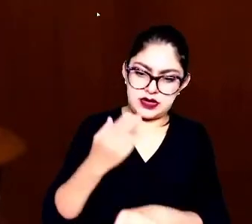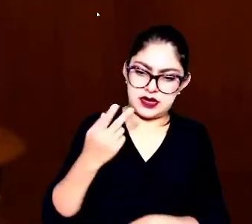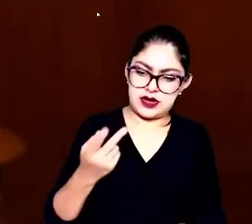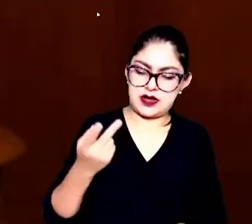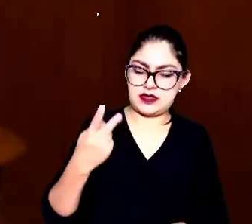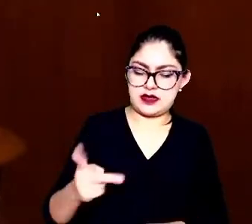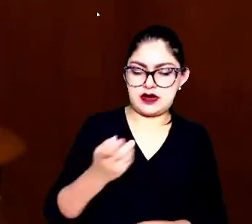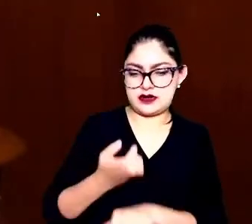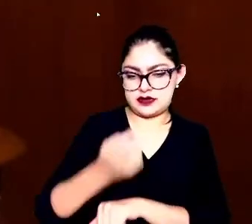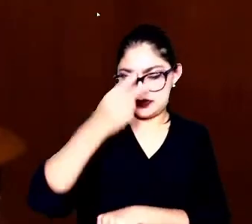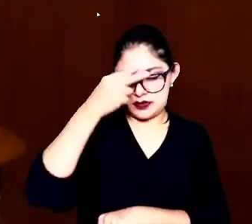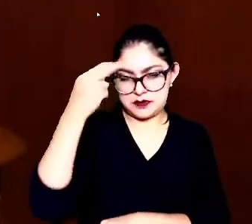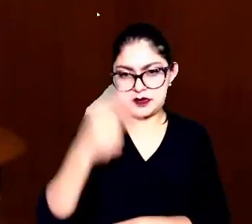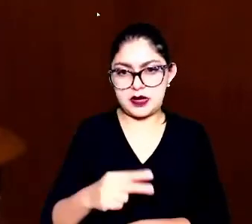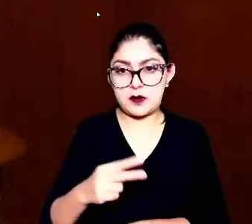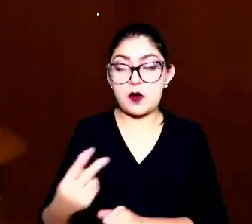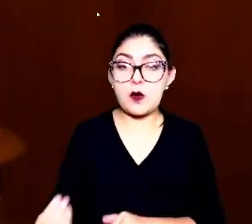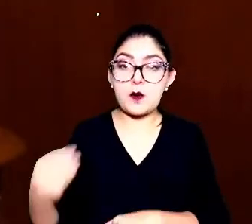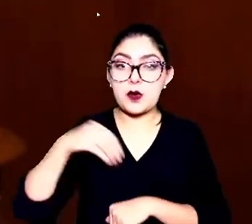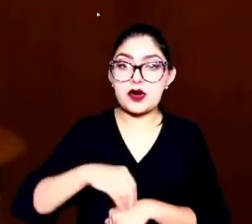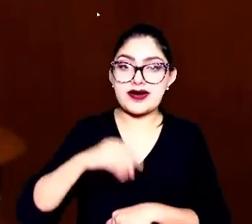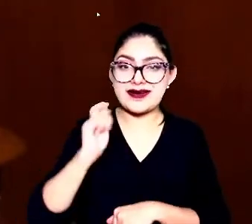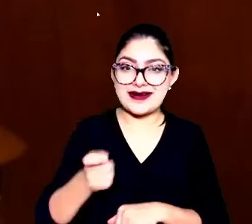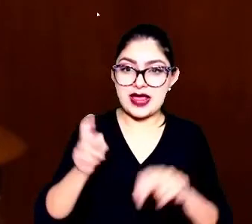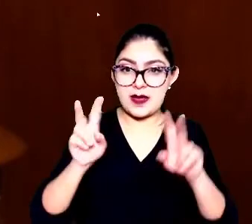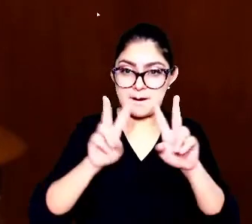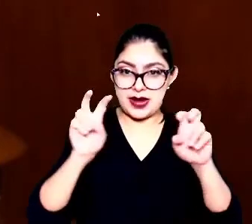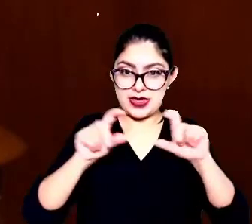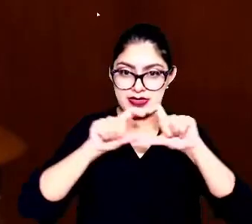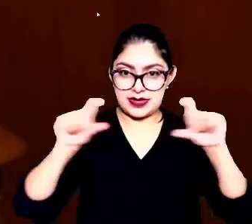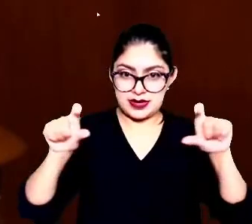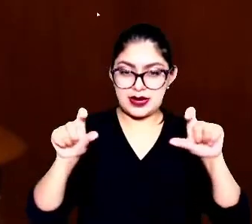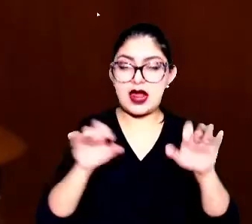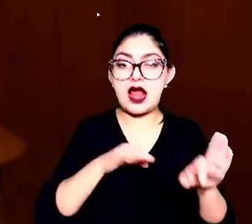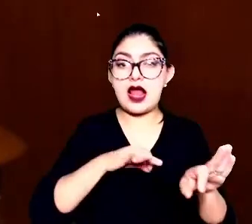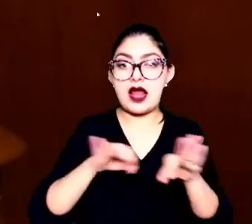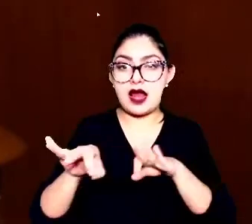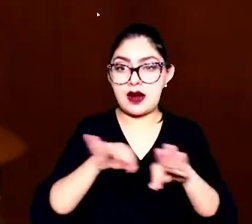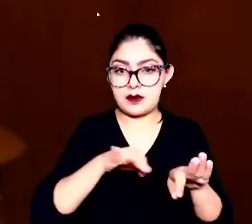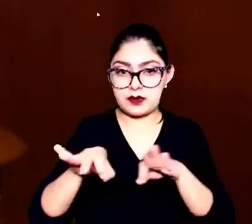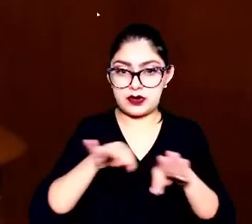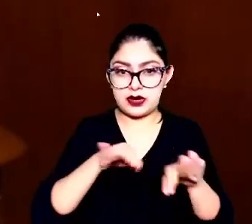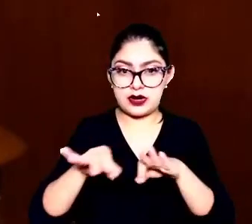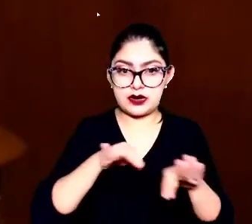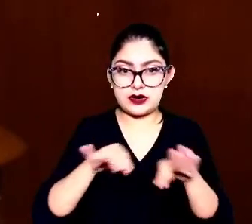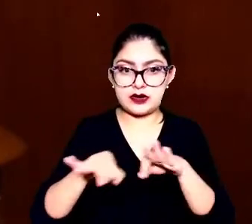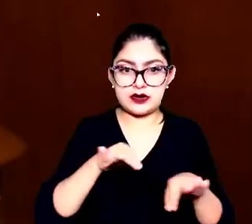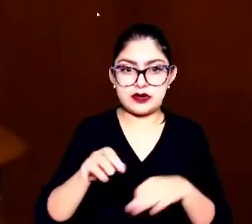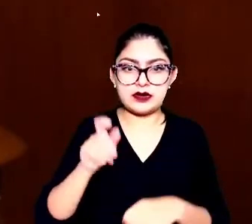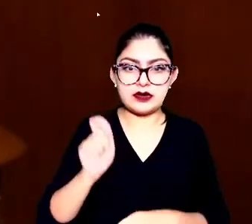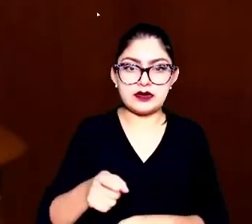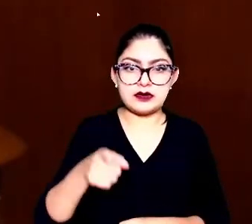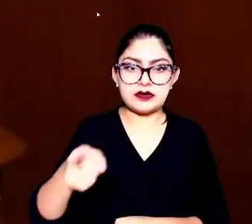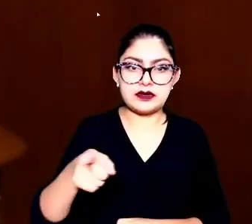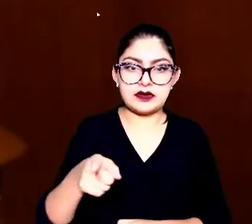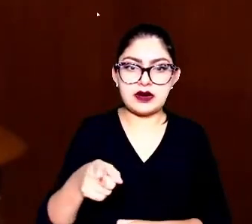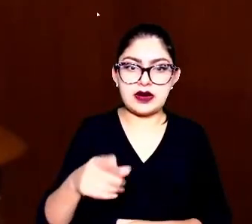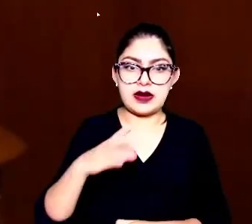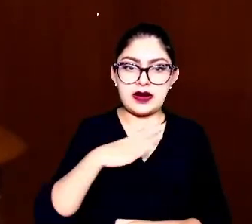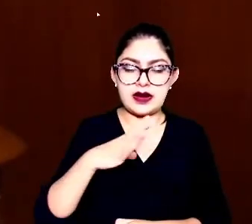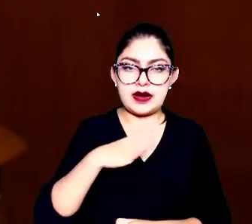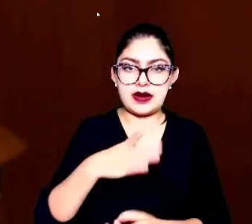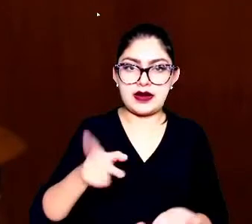la inclusión de la materia laboral dentro del patrocinio público gratuito para las